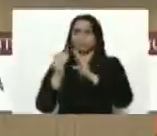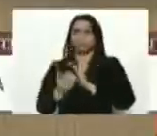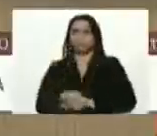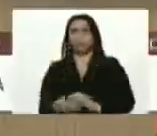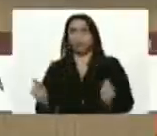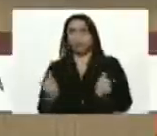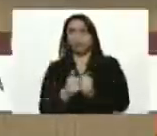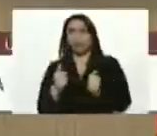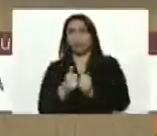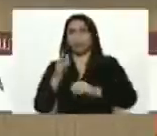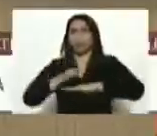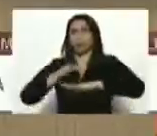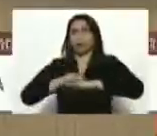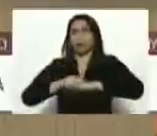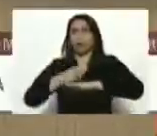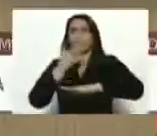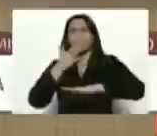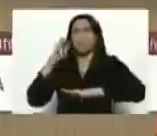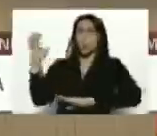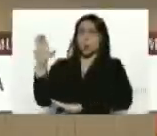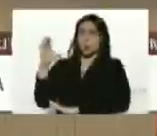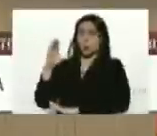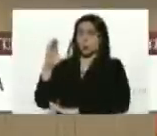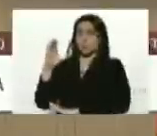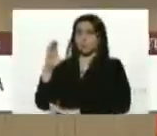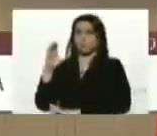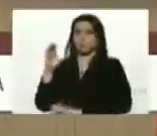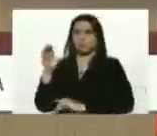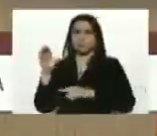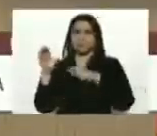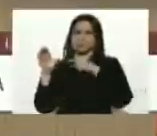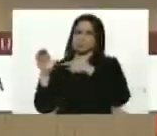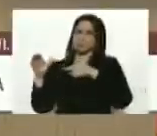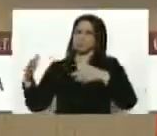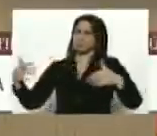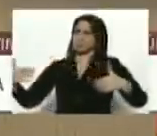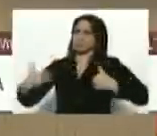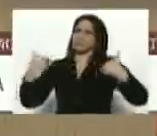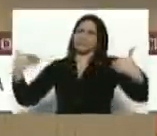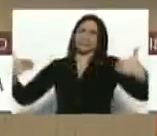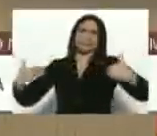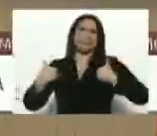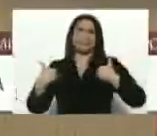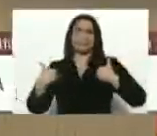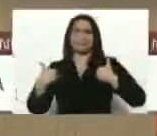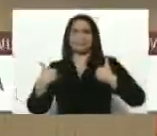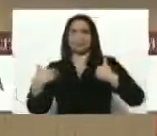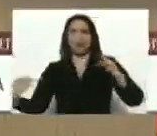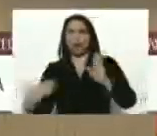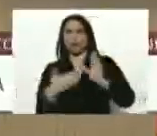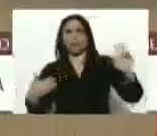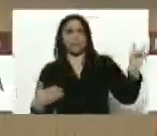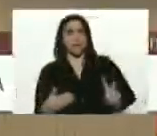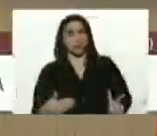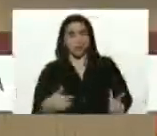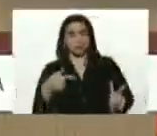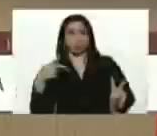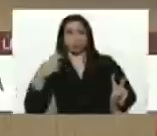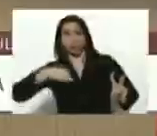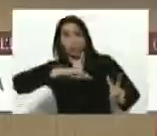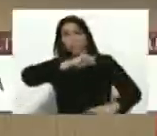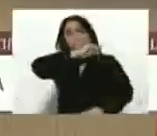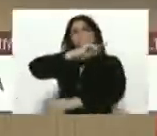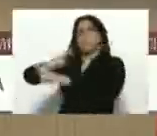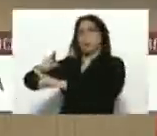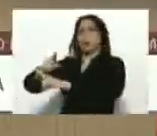lo que ocurre en Colombia. Una amenaza para Venezuela, y así lo hemos denunciado. Hemos